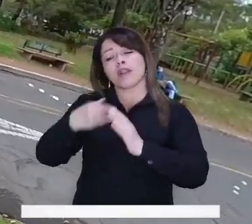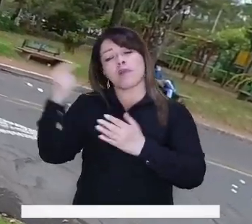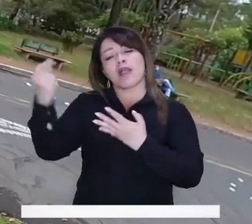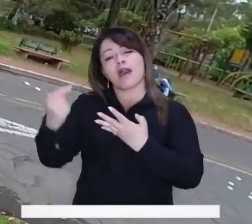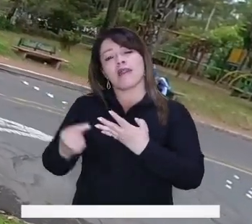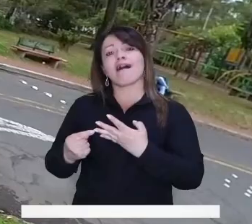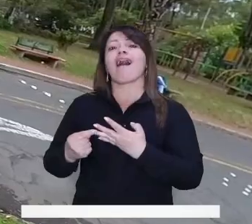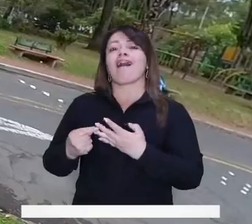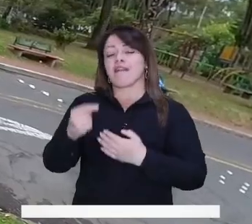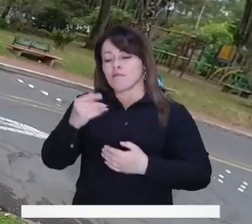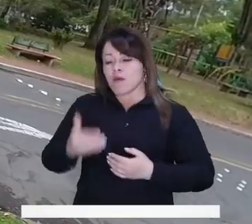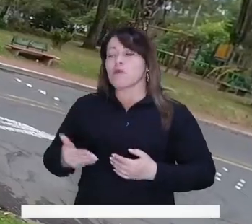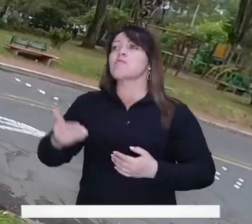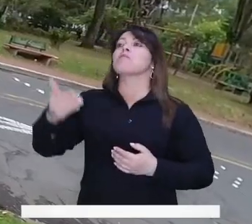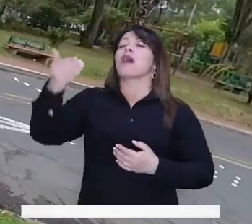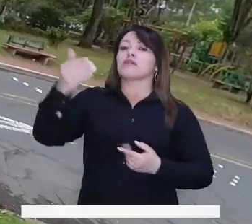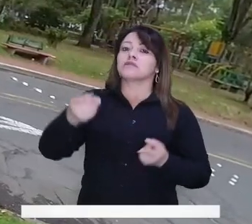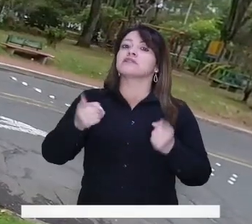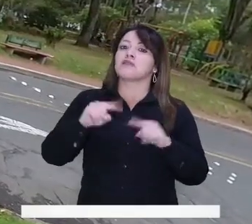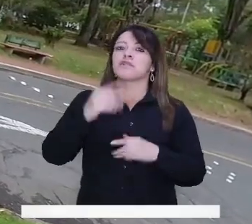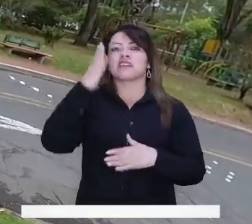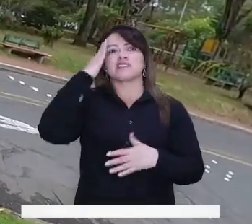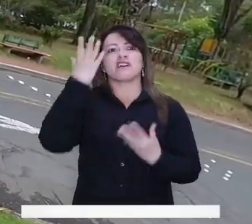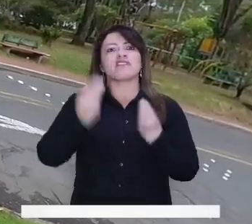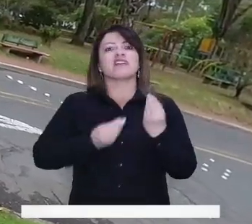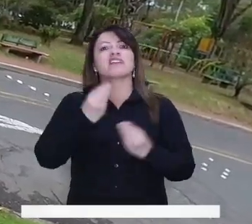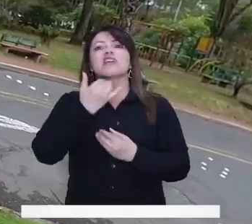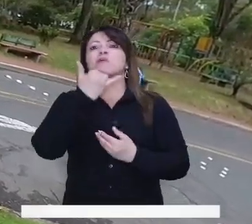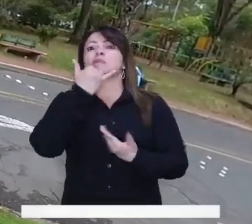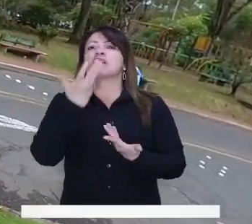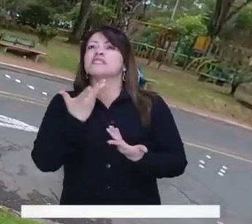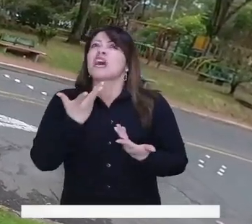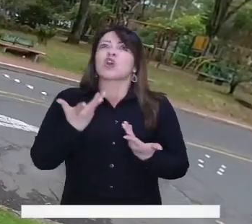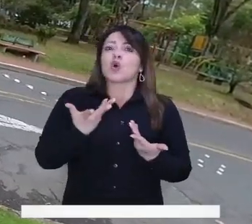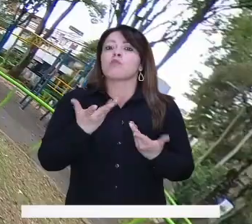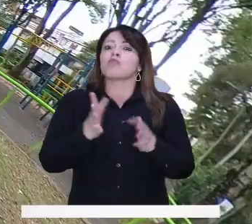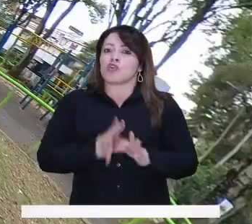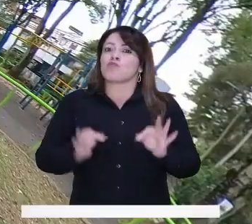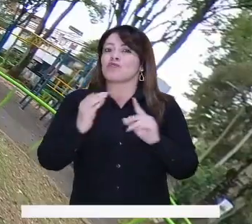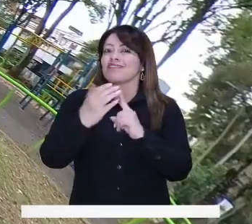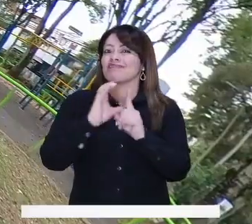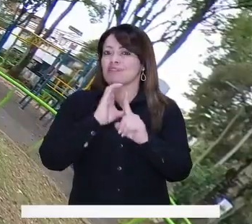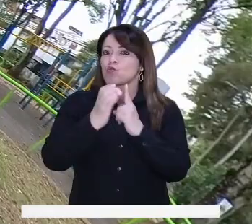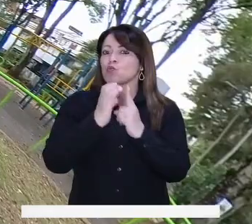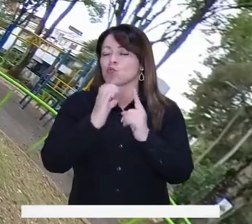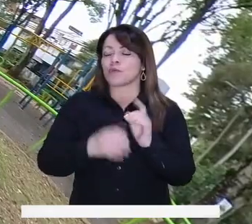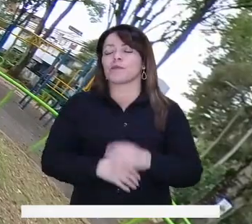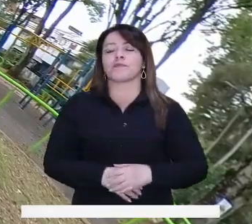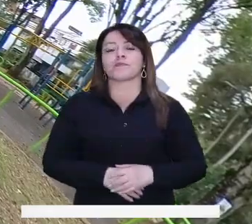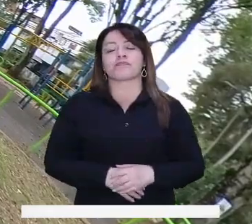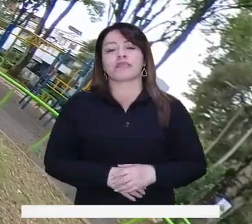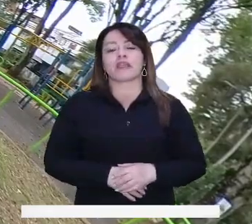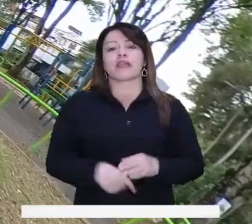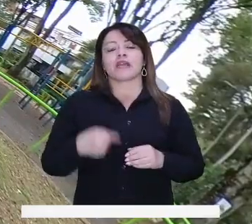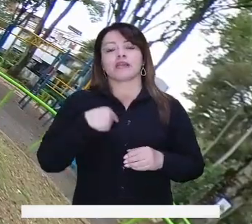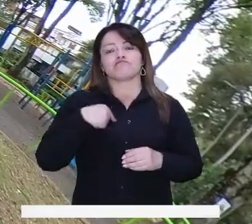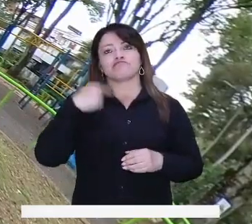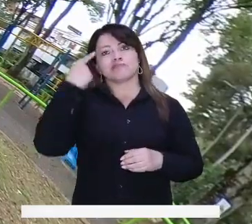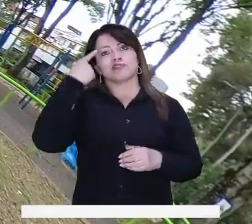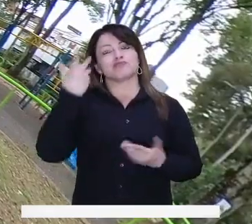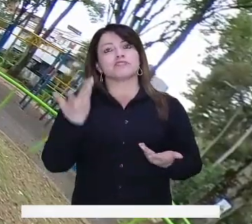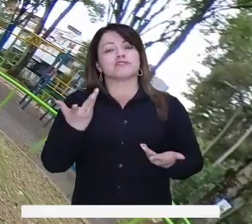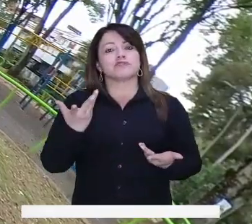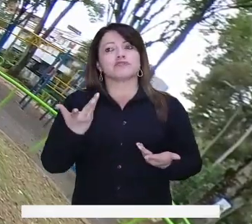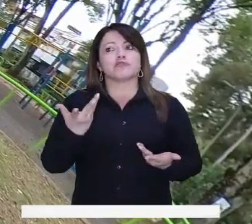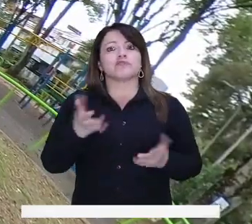informar como antes la ecología, cuáles son los beneficios que va a tener para que haya esa cultura. Pues creo que la mejor manera en la que uno está adaptado